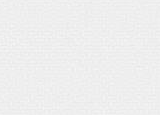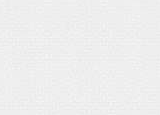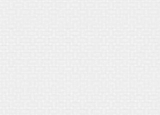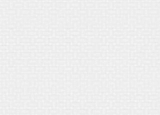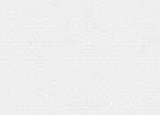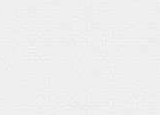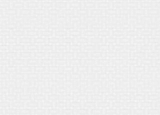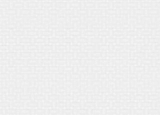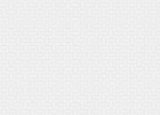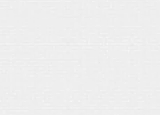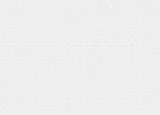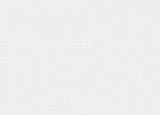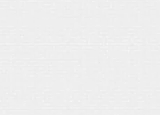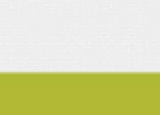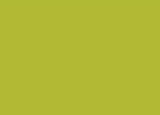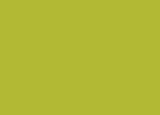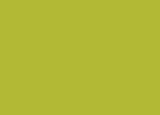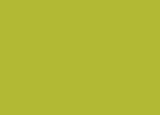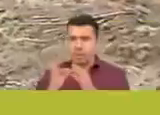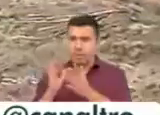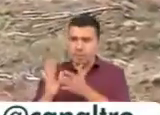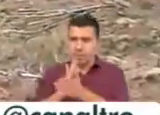ganando puntocom